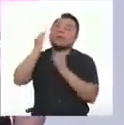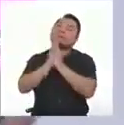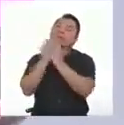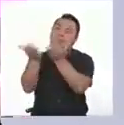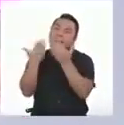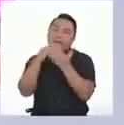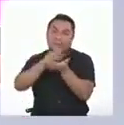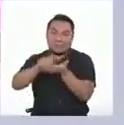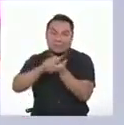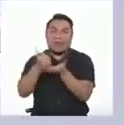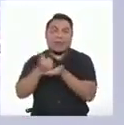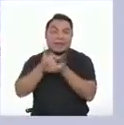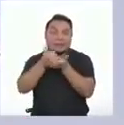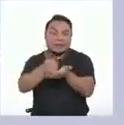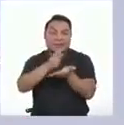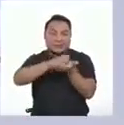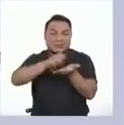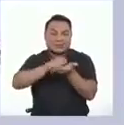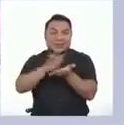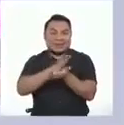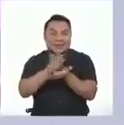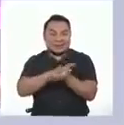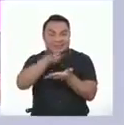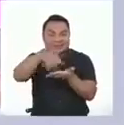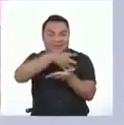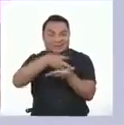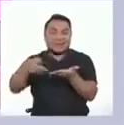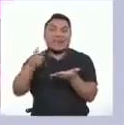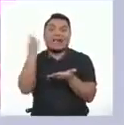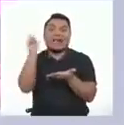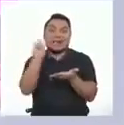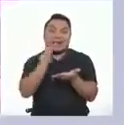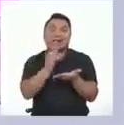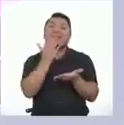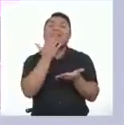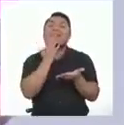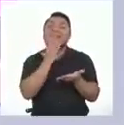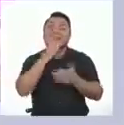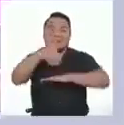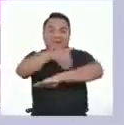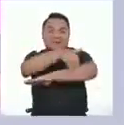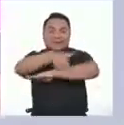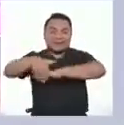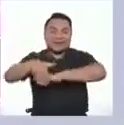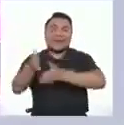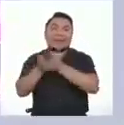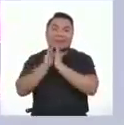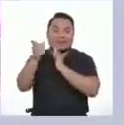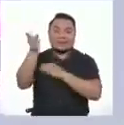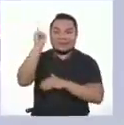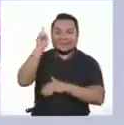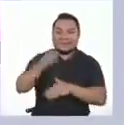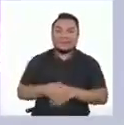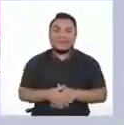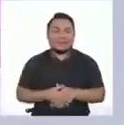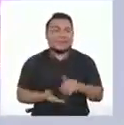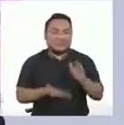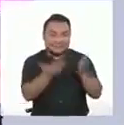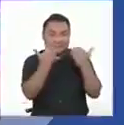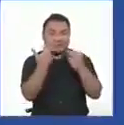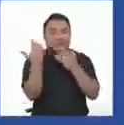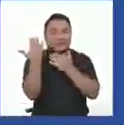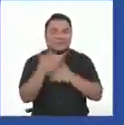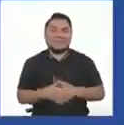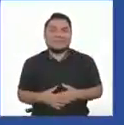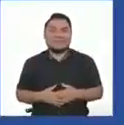estés mirando el programa que te ayude a conseguir una hoja cuadriculada, un lápiz, colores y la regla que nos está pidiendo la profesora. Vamos, yo te